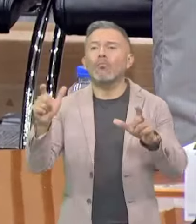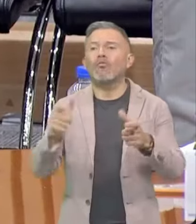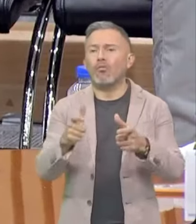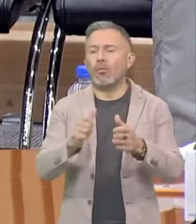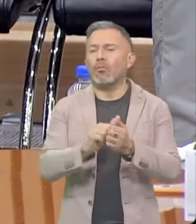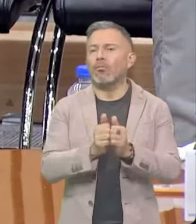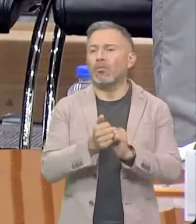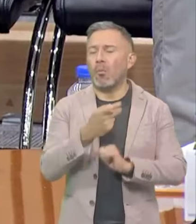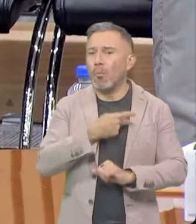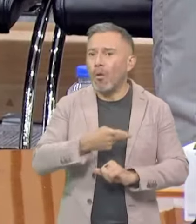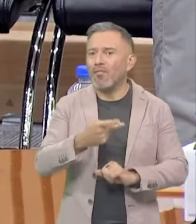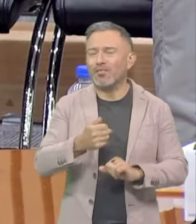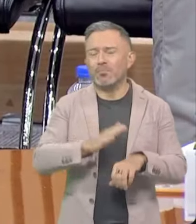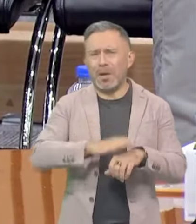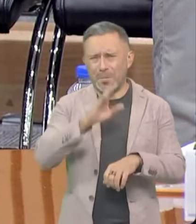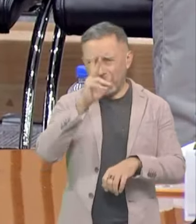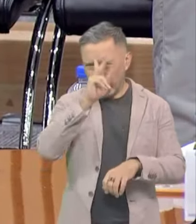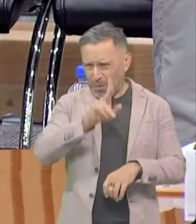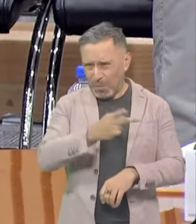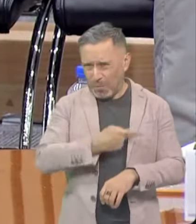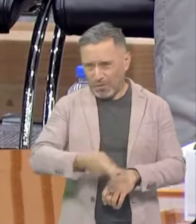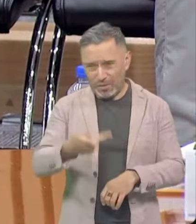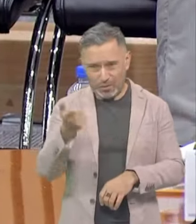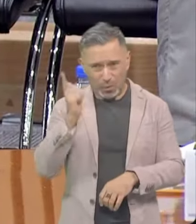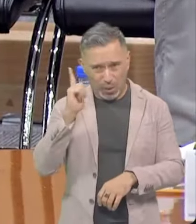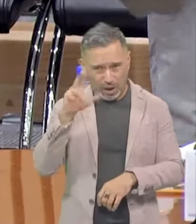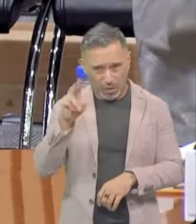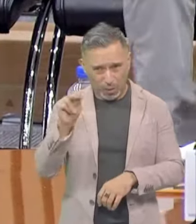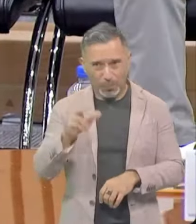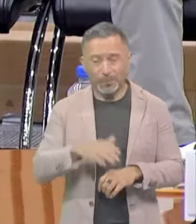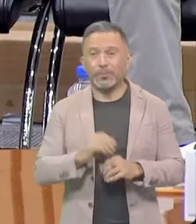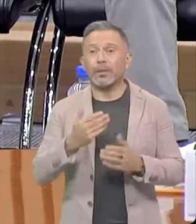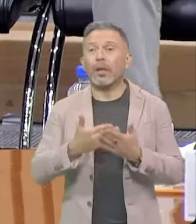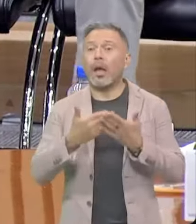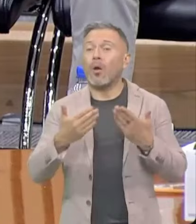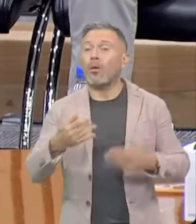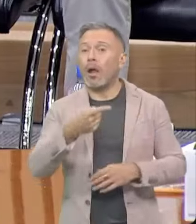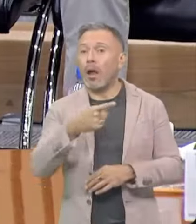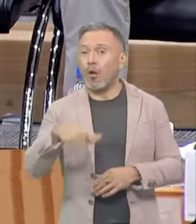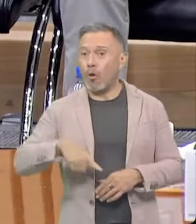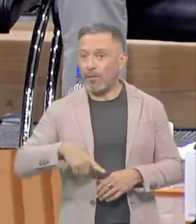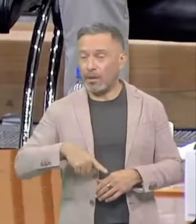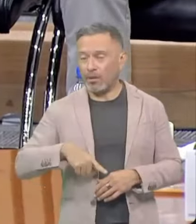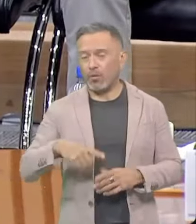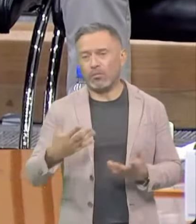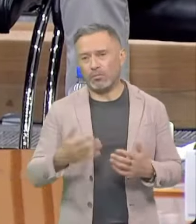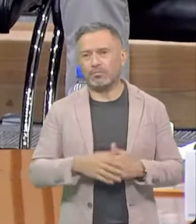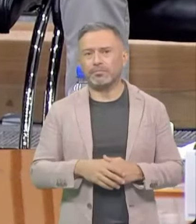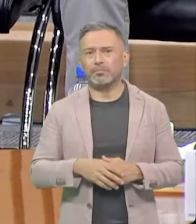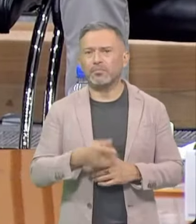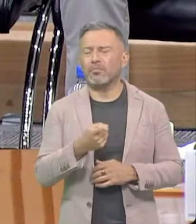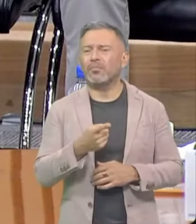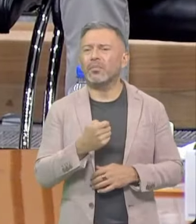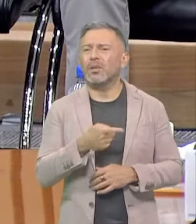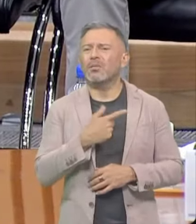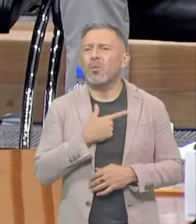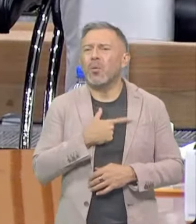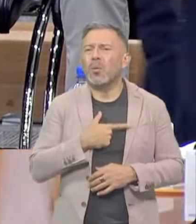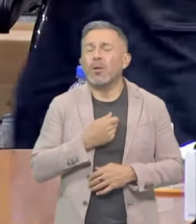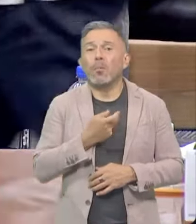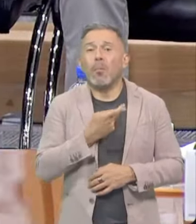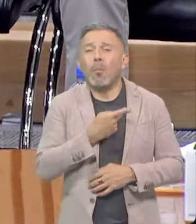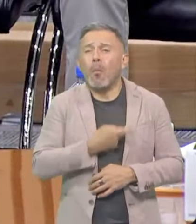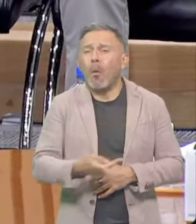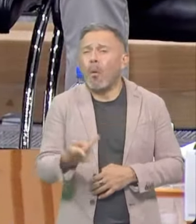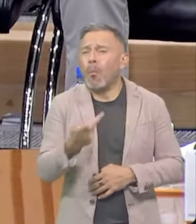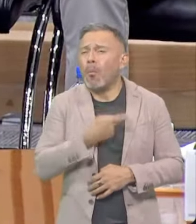pobres porque si algo ha demostrado el actual gobierno por lo menos hablo lo del actual es que les gustan mucho los pobres y